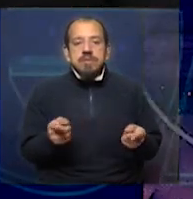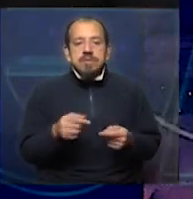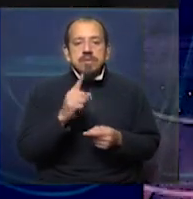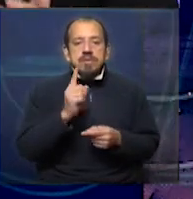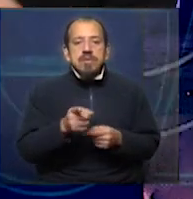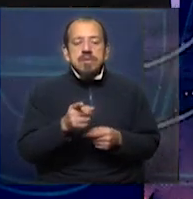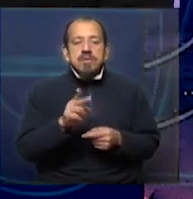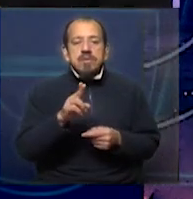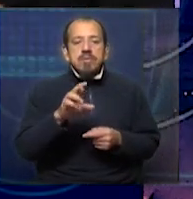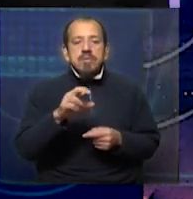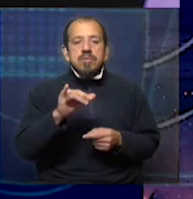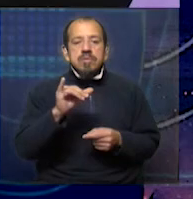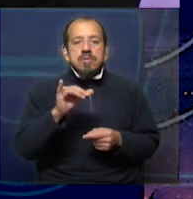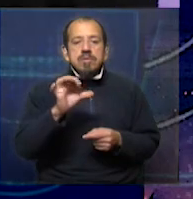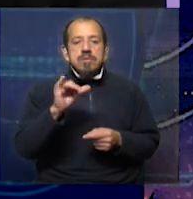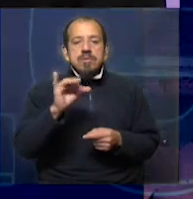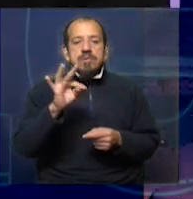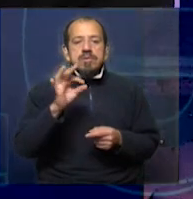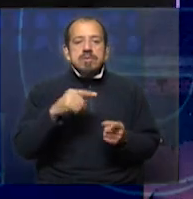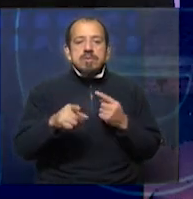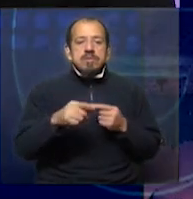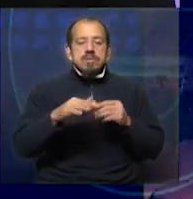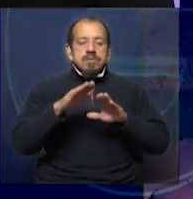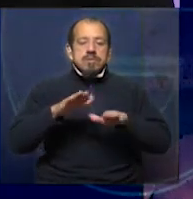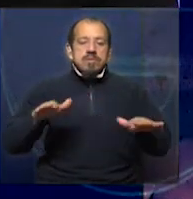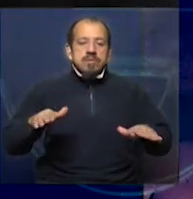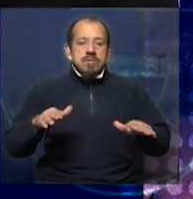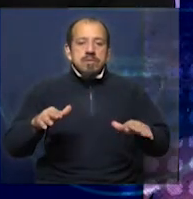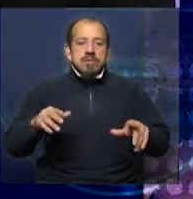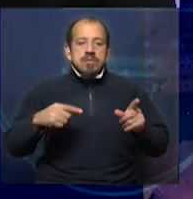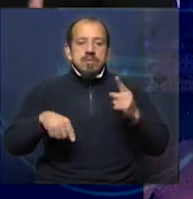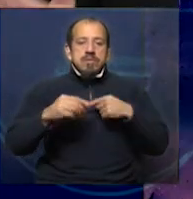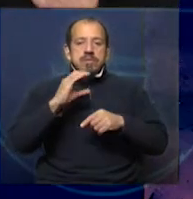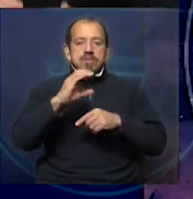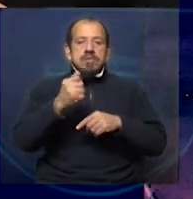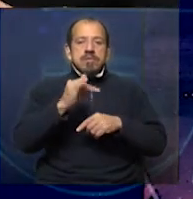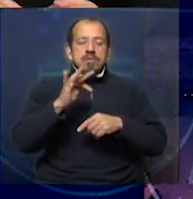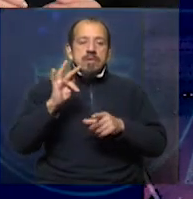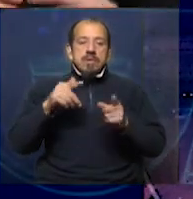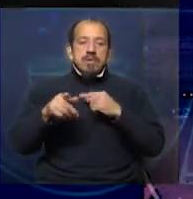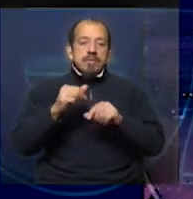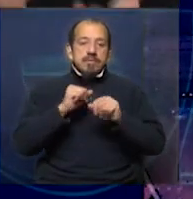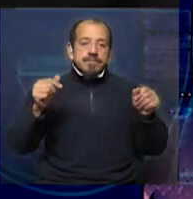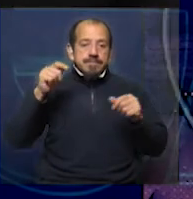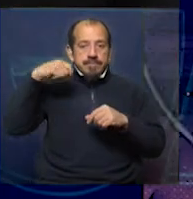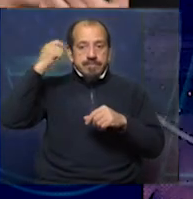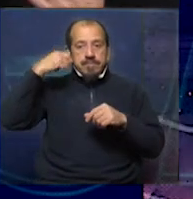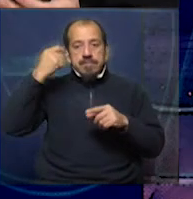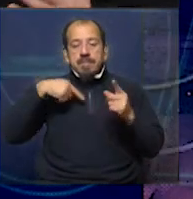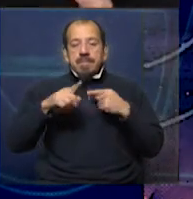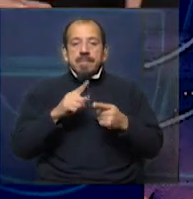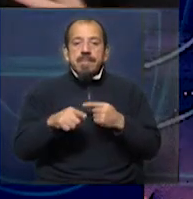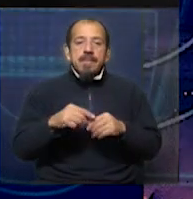Gurisitos, un trabajo más observacional con niños, con primera infancia en los CAIF, y que podría ser una película para un público